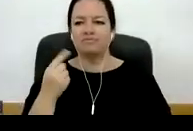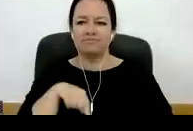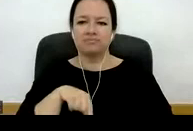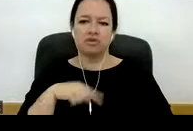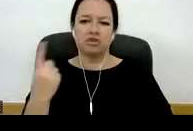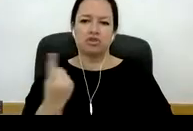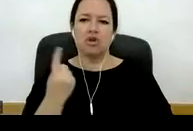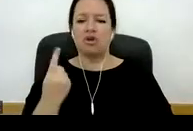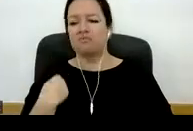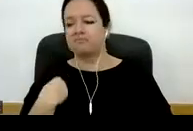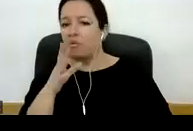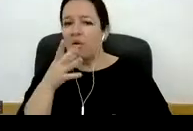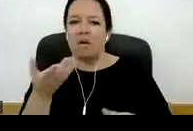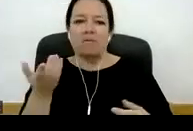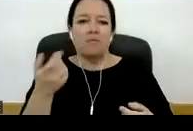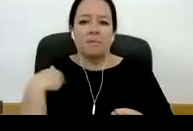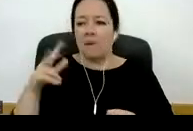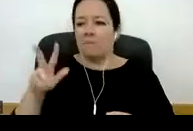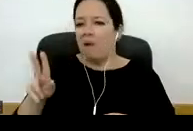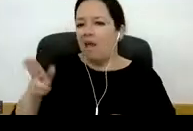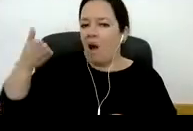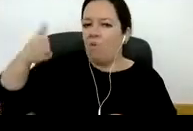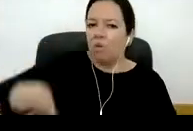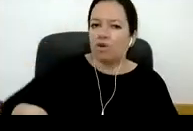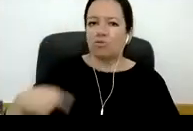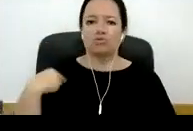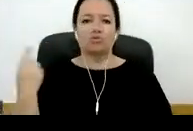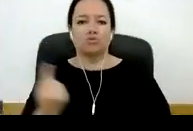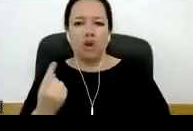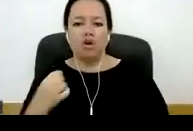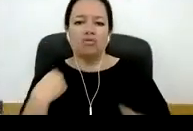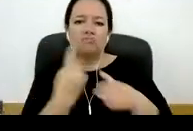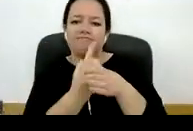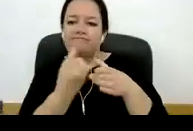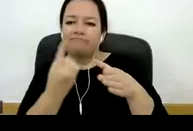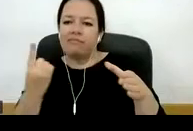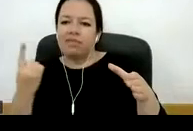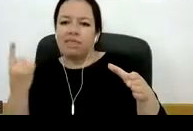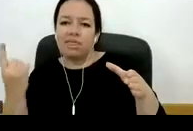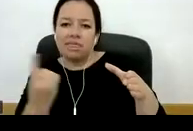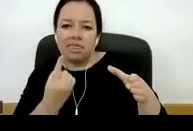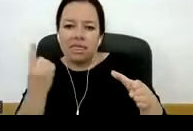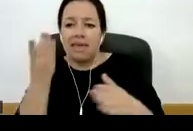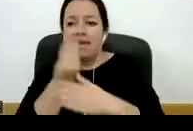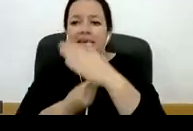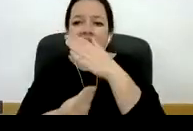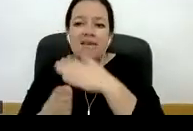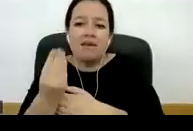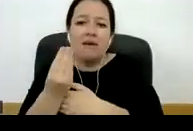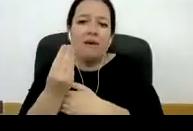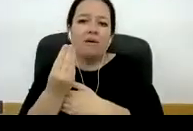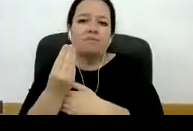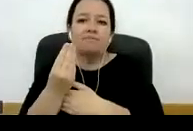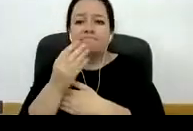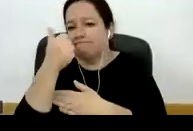no deseada por fallecimiento del cónyuge, el aislamiento, los hijos